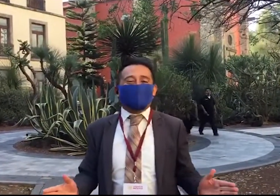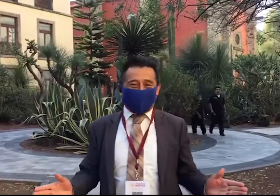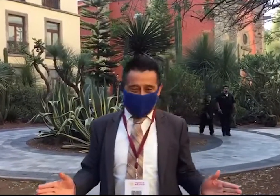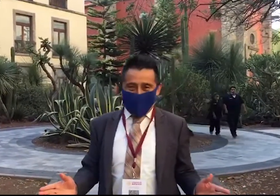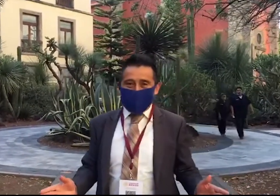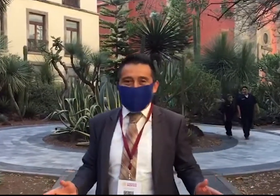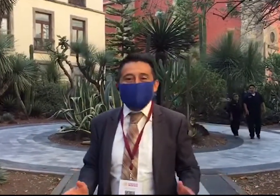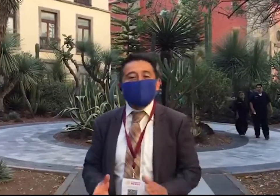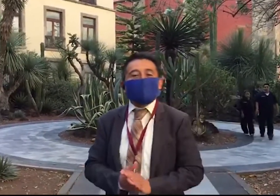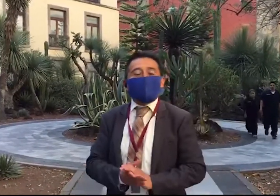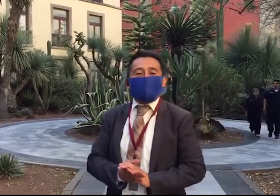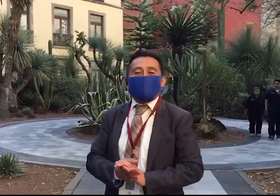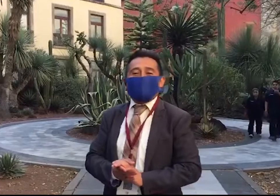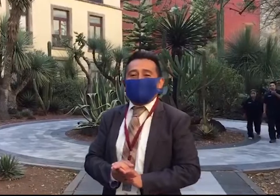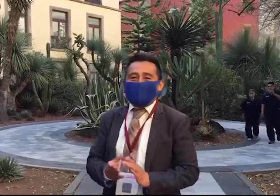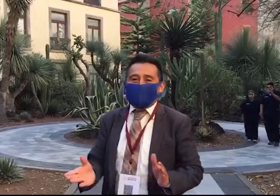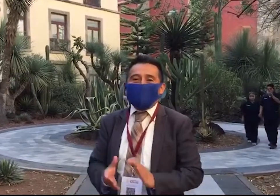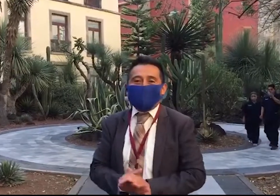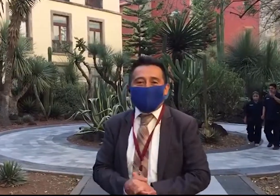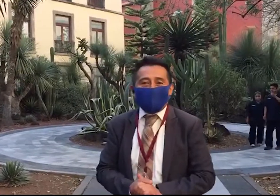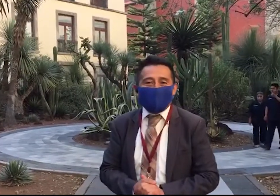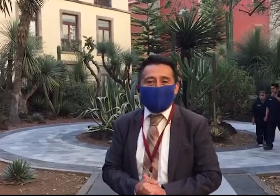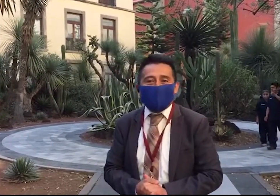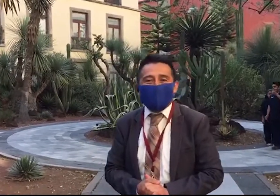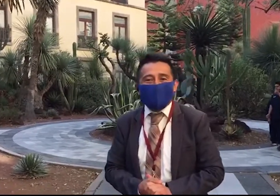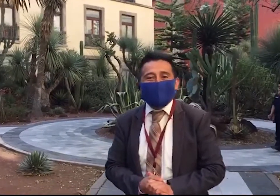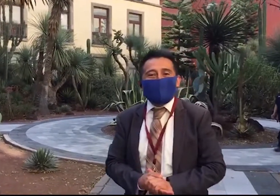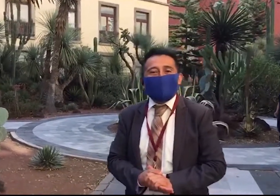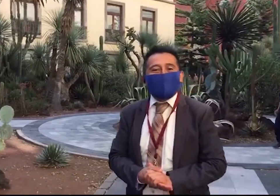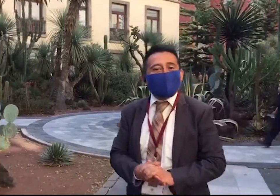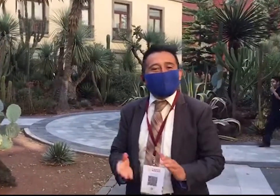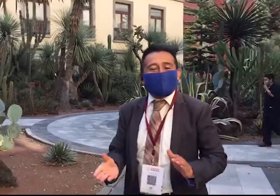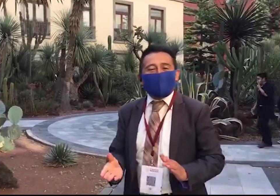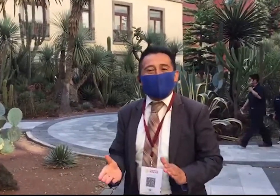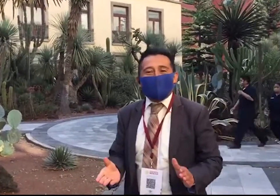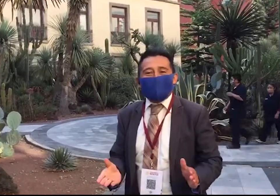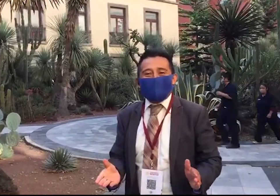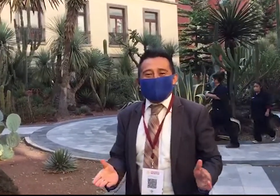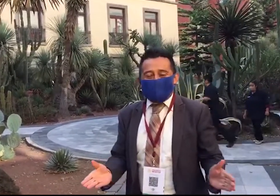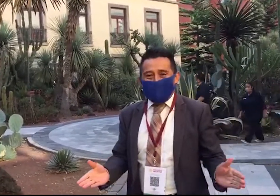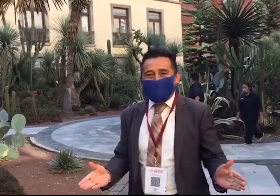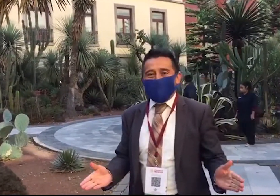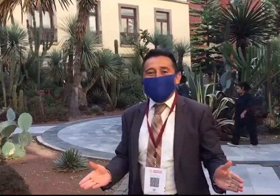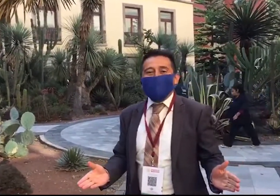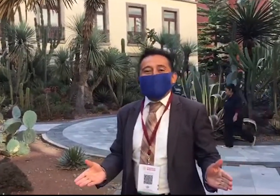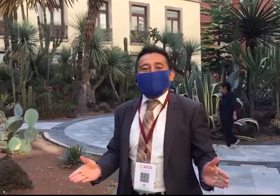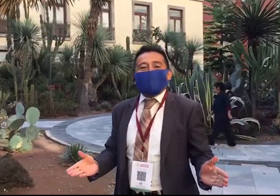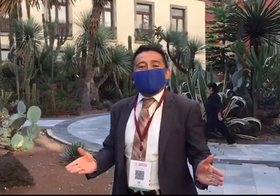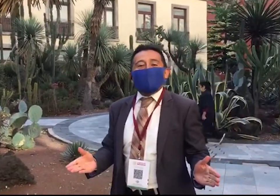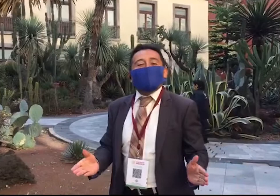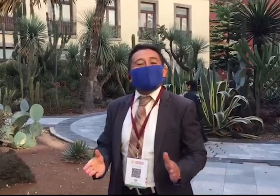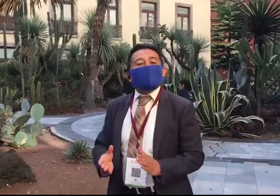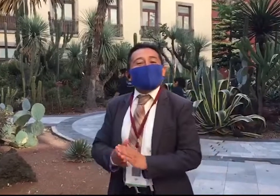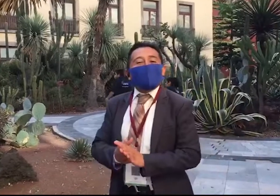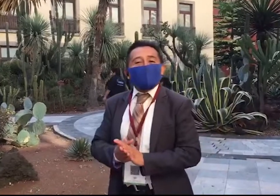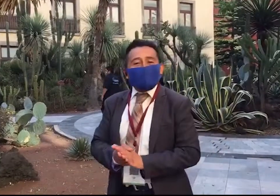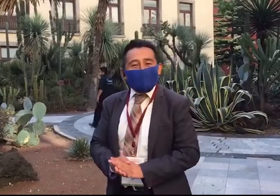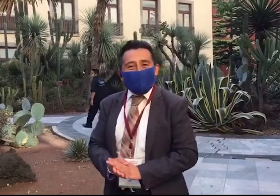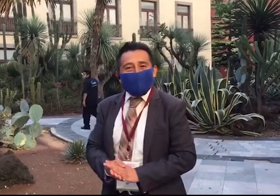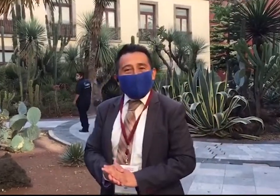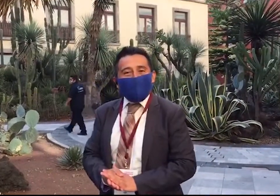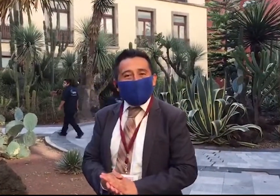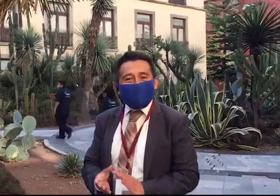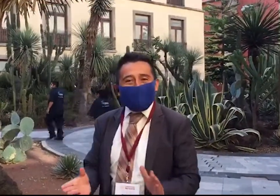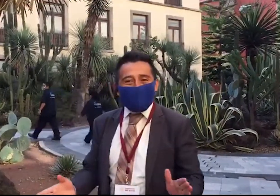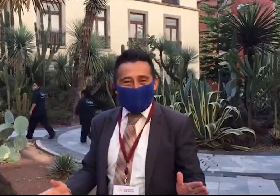acatar las disposiciones del Instituto Federal Nacional Electoral, más bien dicho, en esta campaña electoral, en la cual ningún